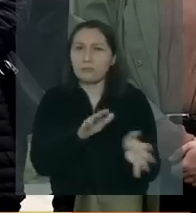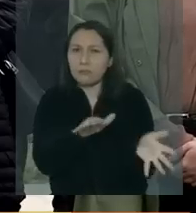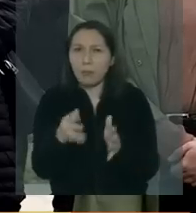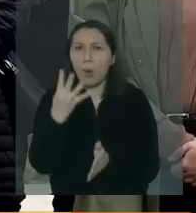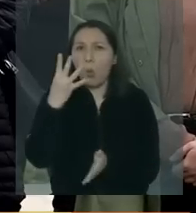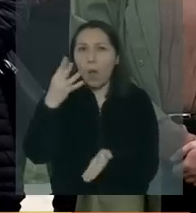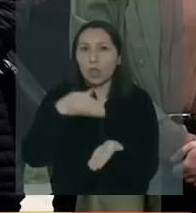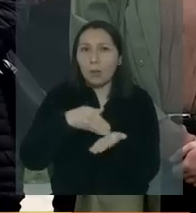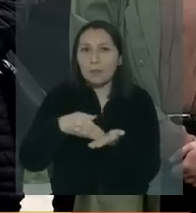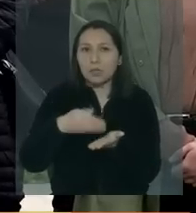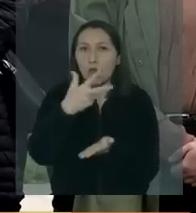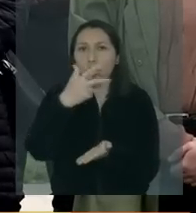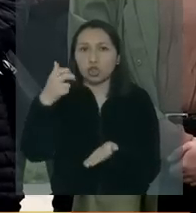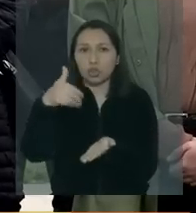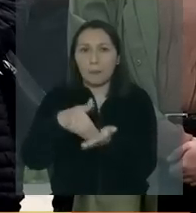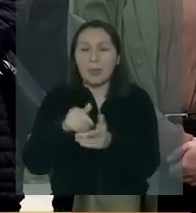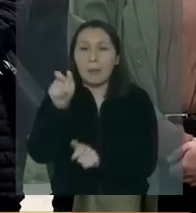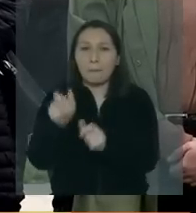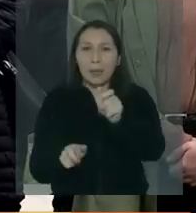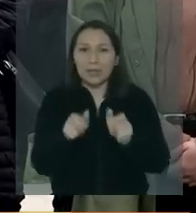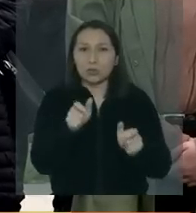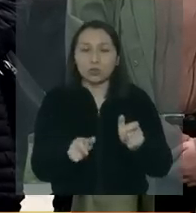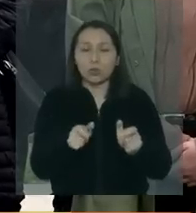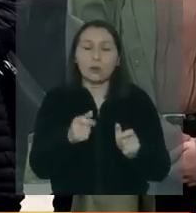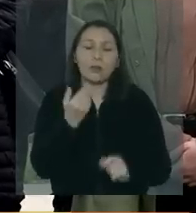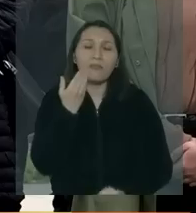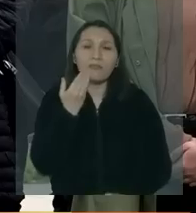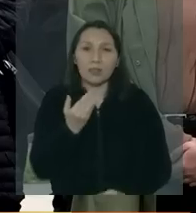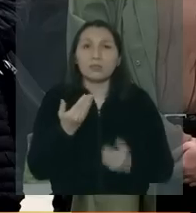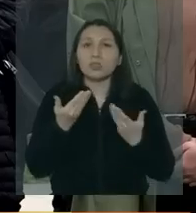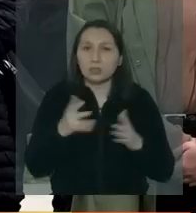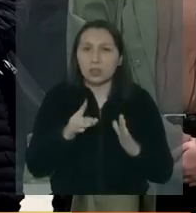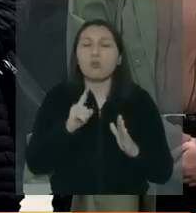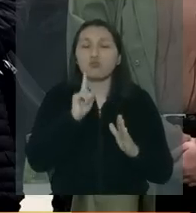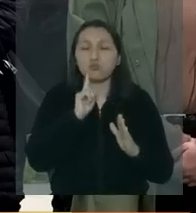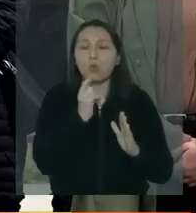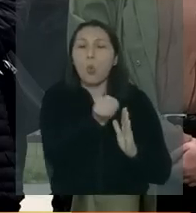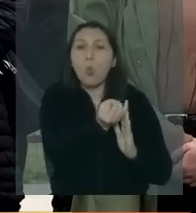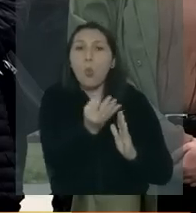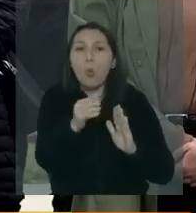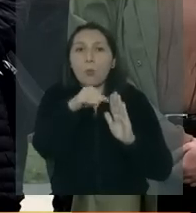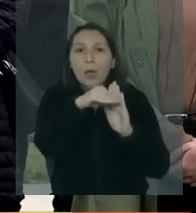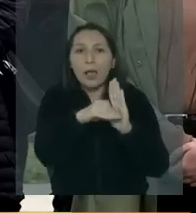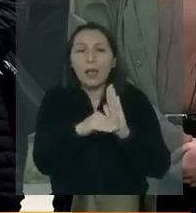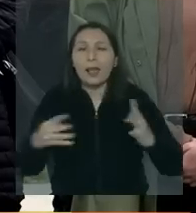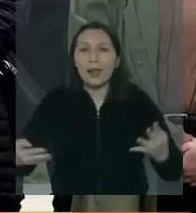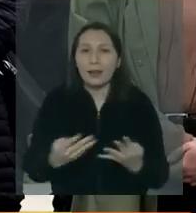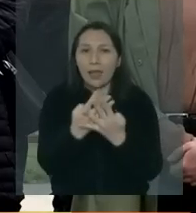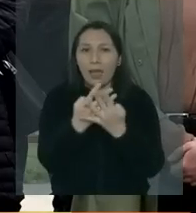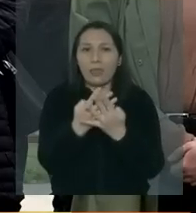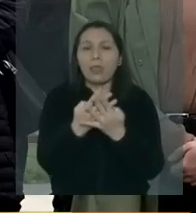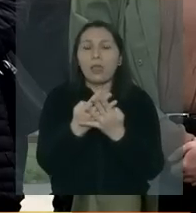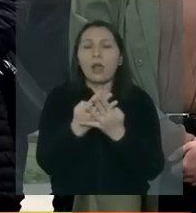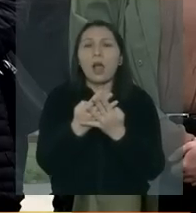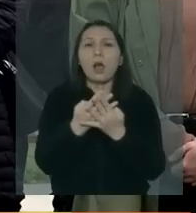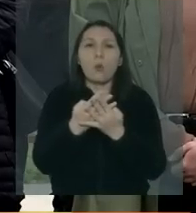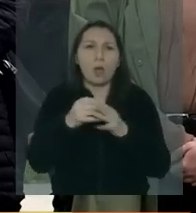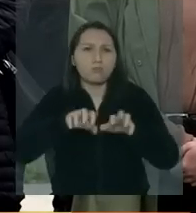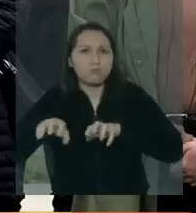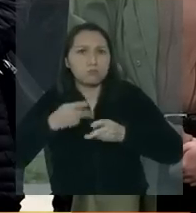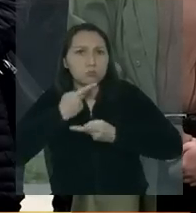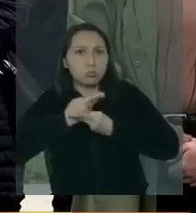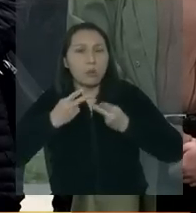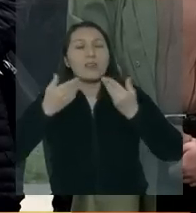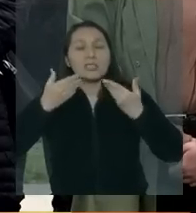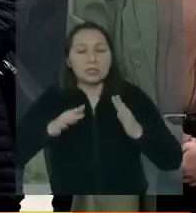alrededor de 4.800.000 personas que ya están dentro de las redes de las políticas públicas, que ya